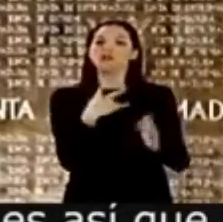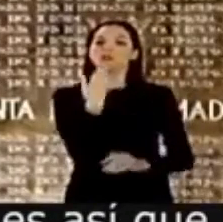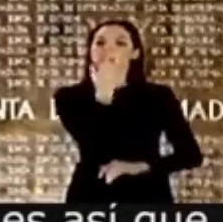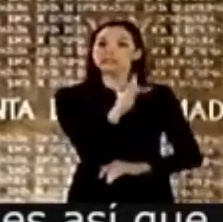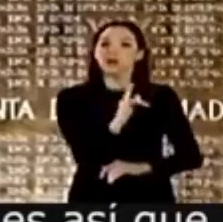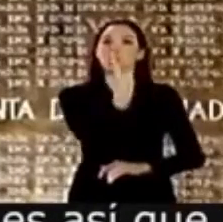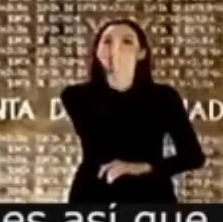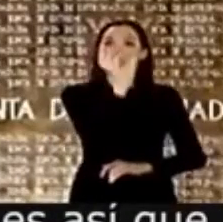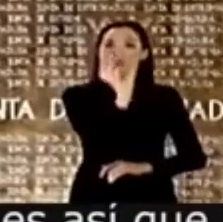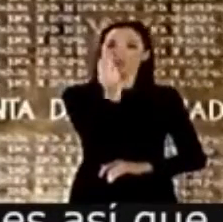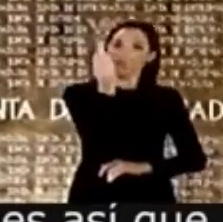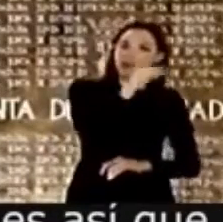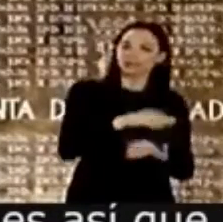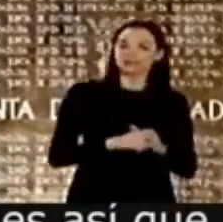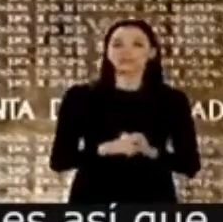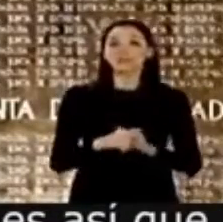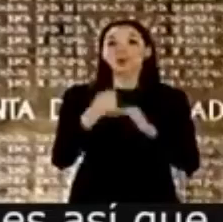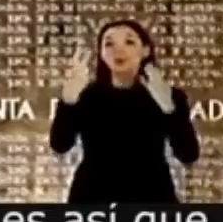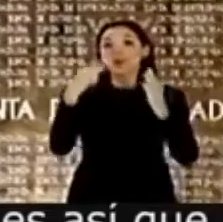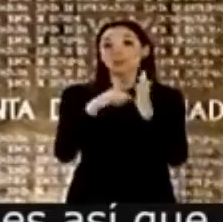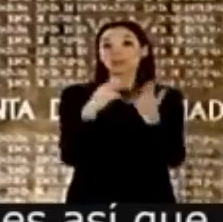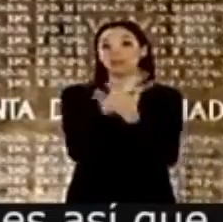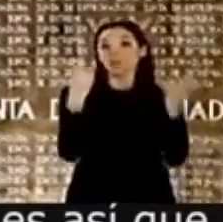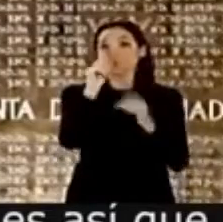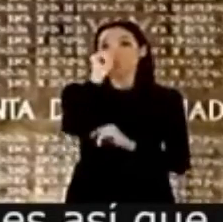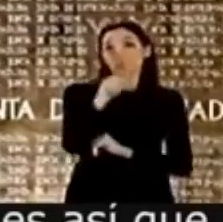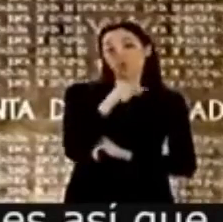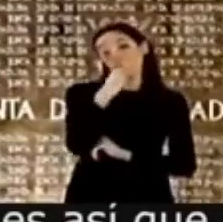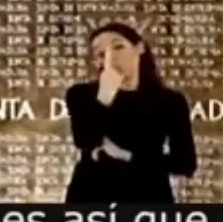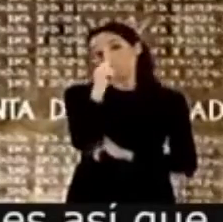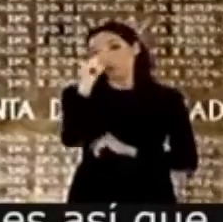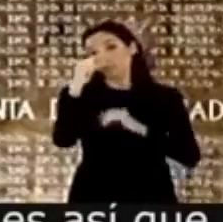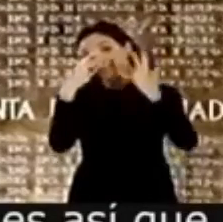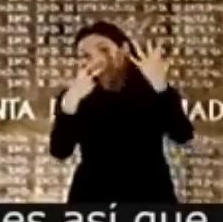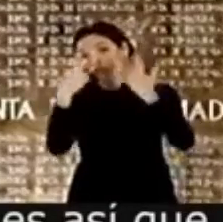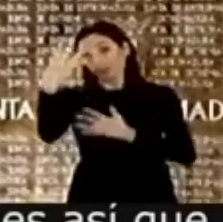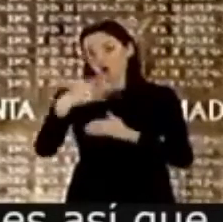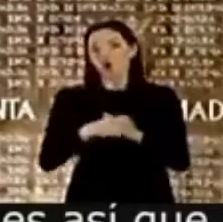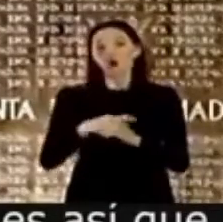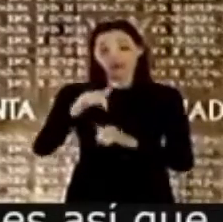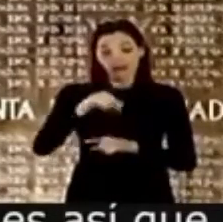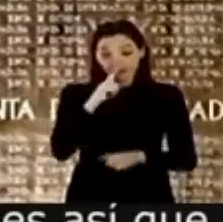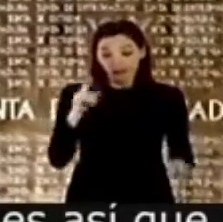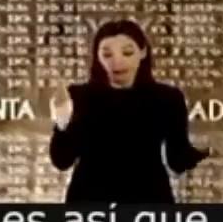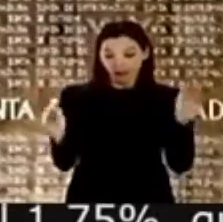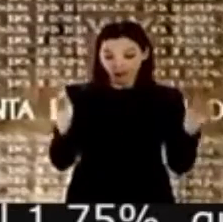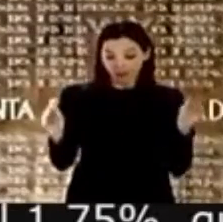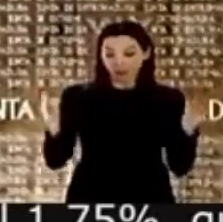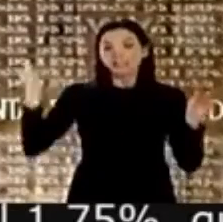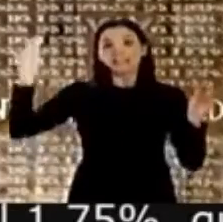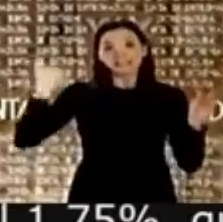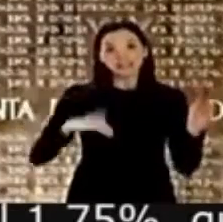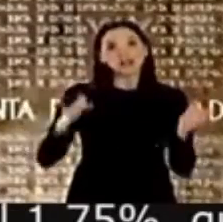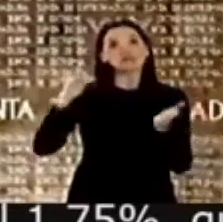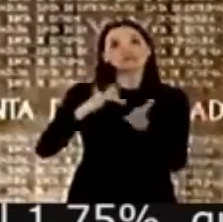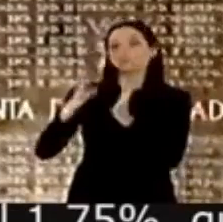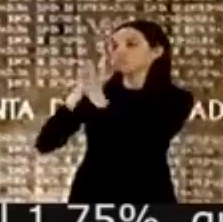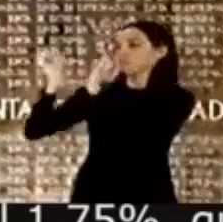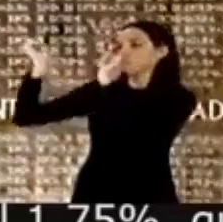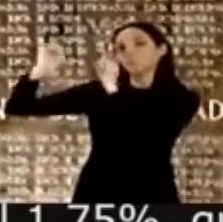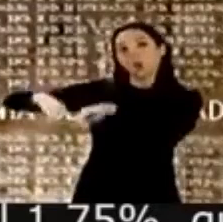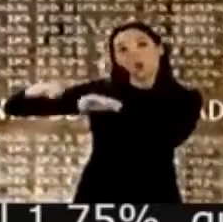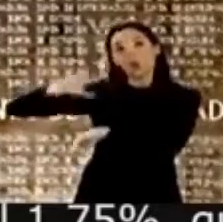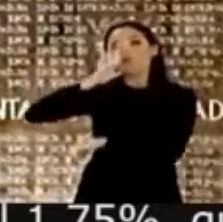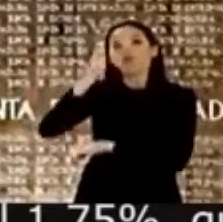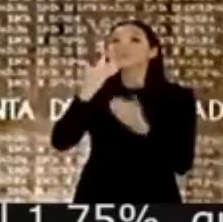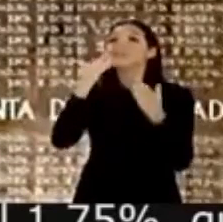permitió. 2018, el 1,75%, que es lo que se permitió. Y 2019, que es el acuerdo que hoy tomamos gracias a tener aprobados